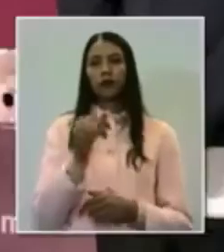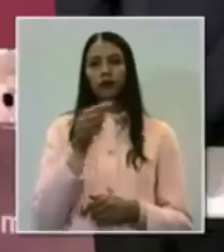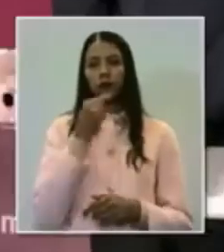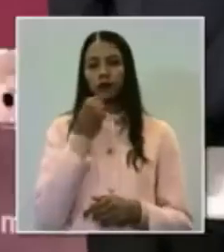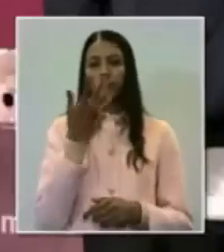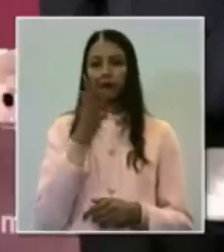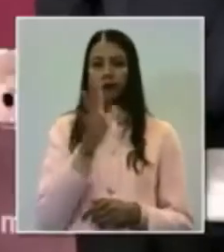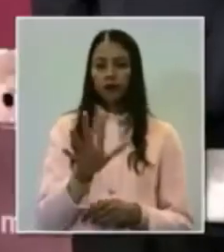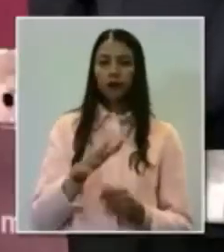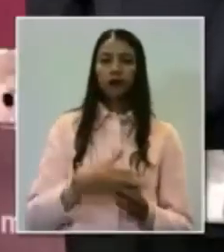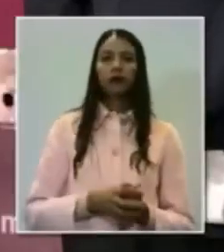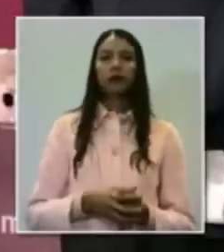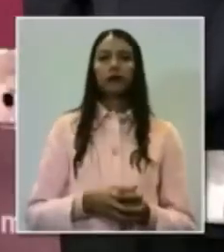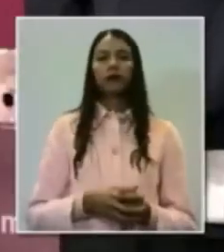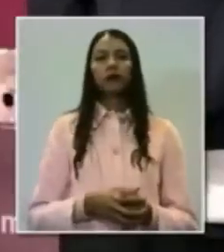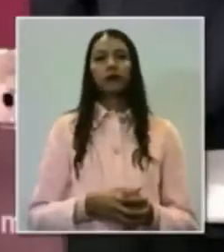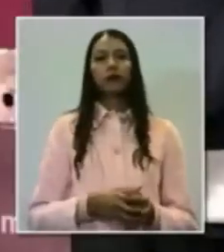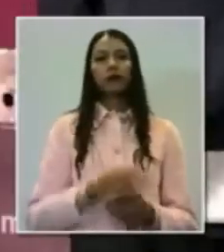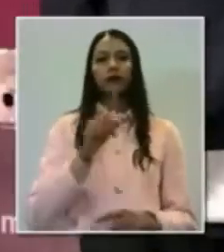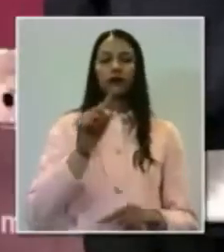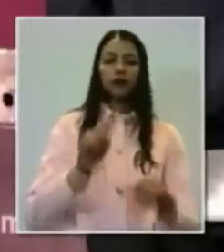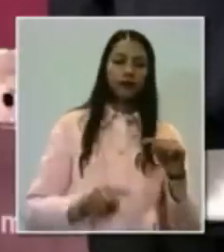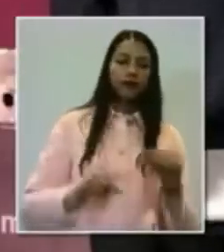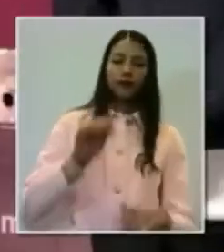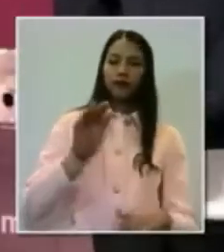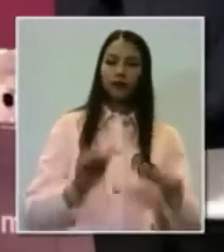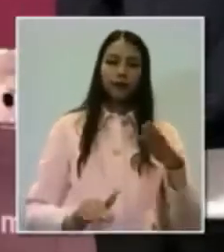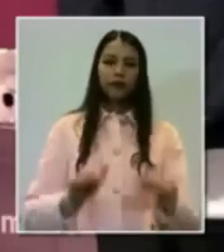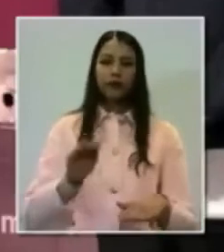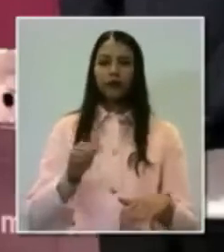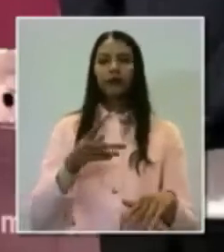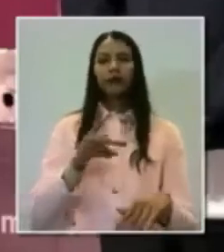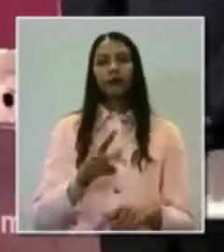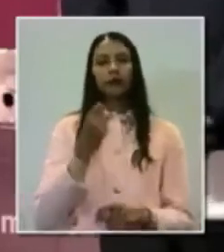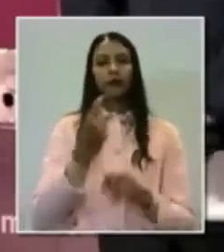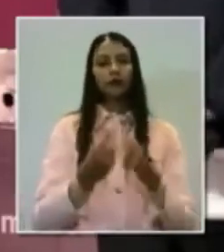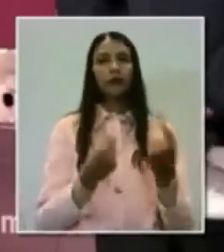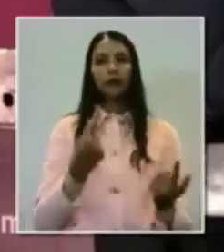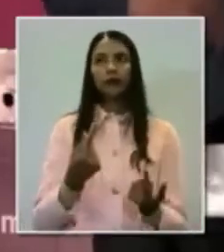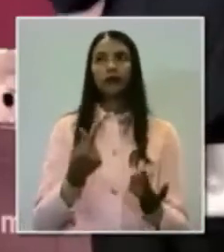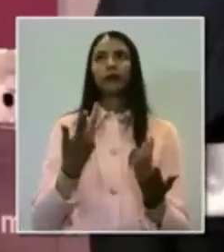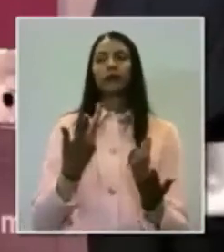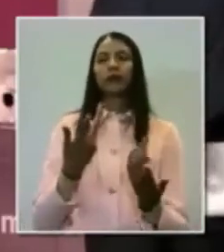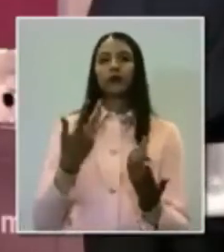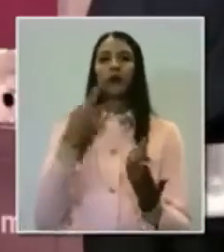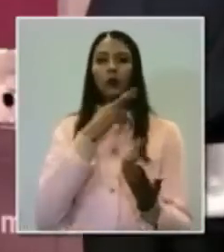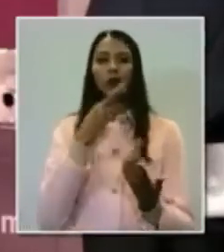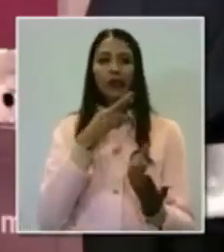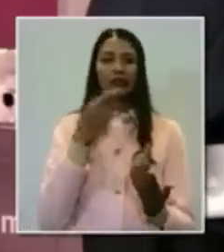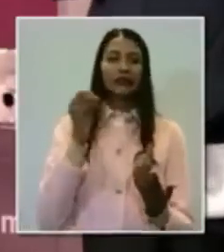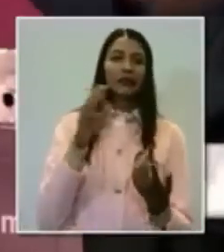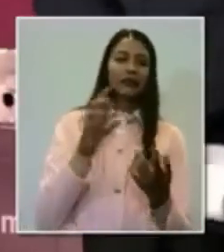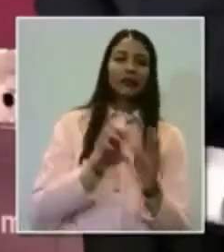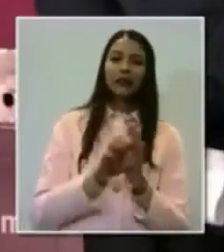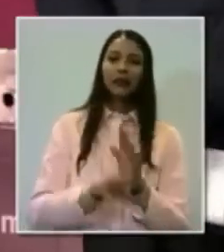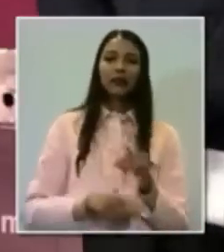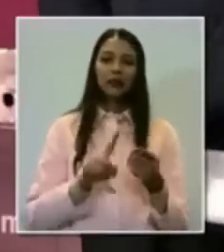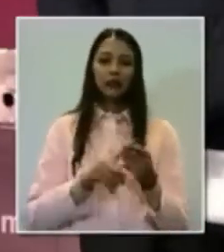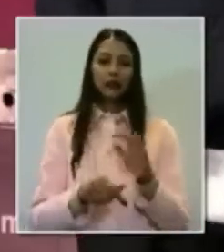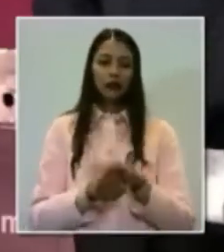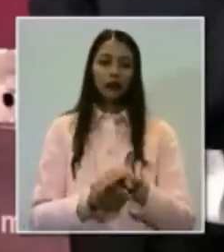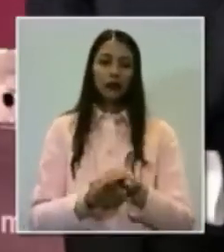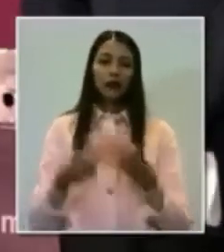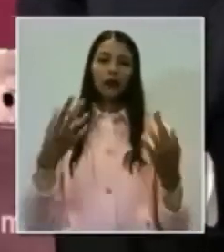preescolar 10, entonces va variando dependiendo, pero algunos que son foco rojo, por ejemplo, es Zaguayo